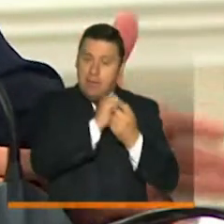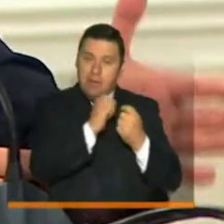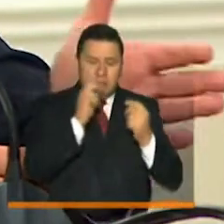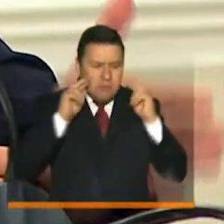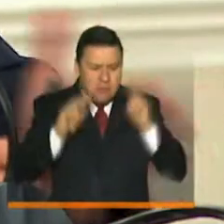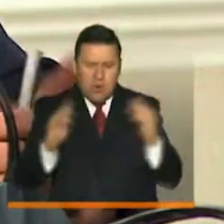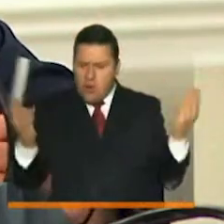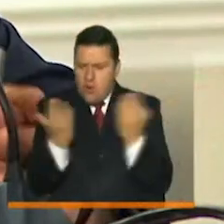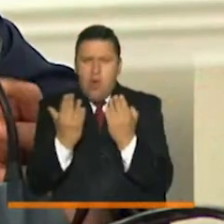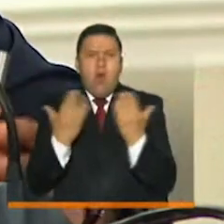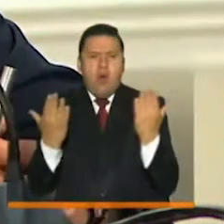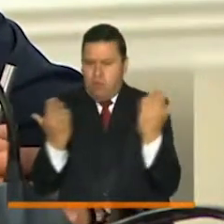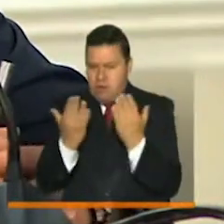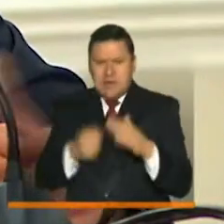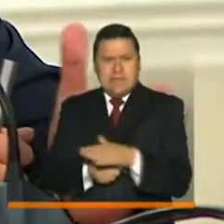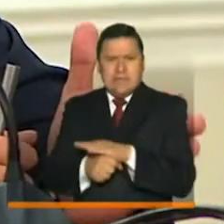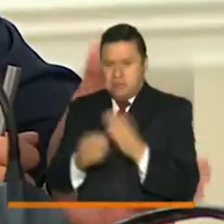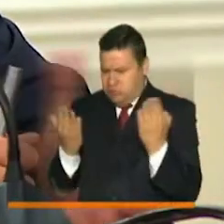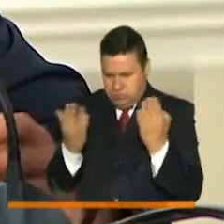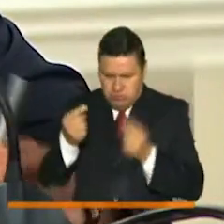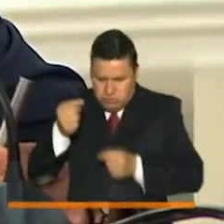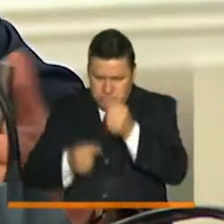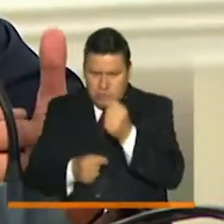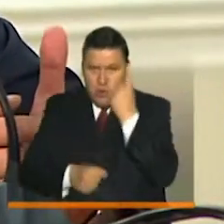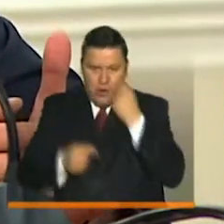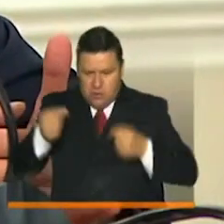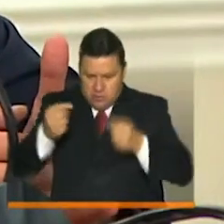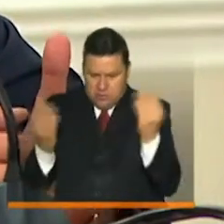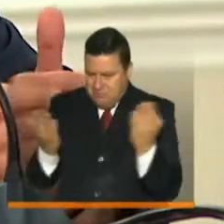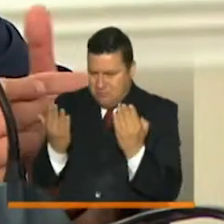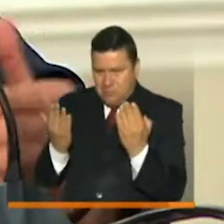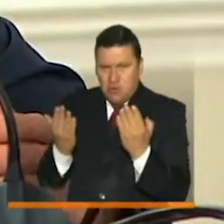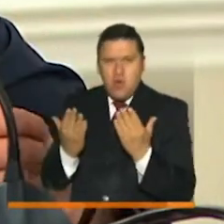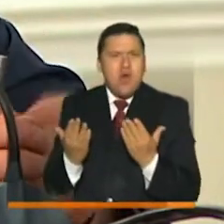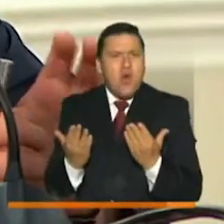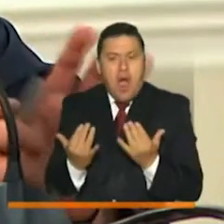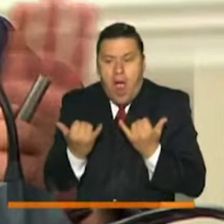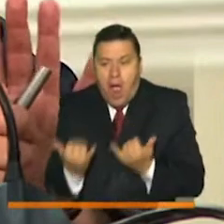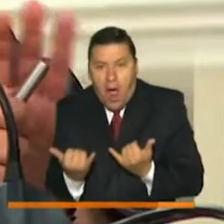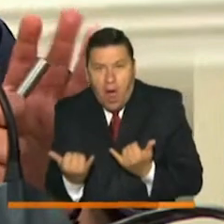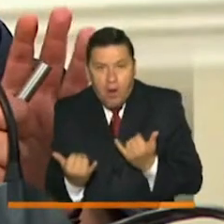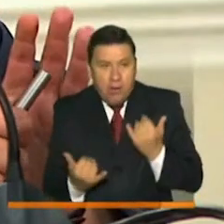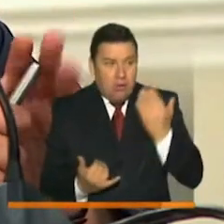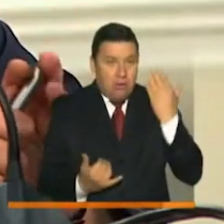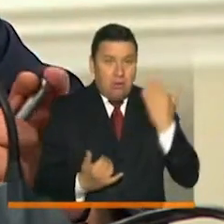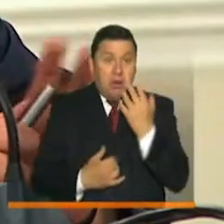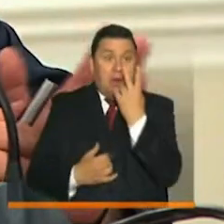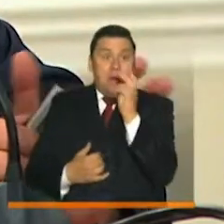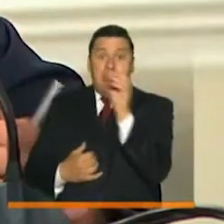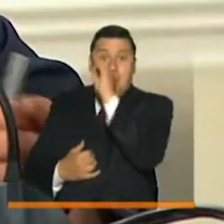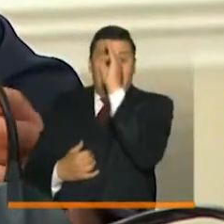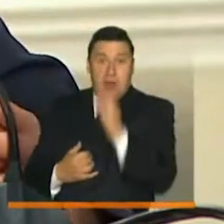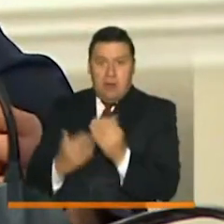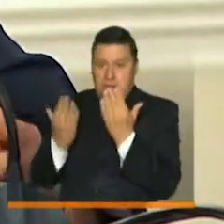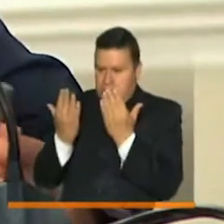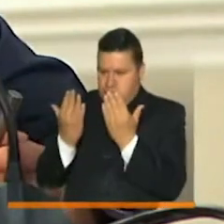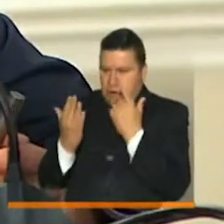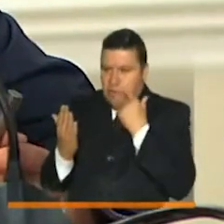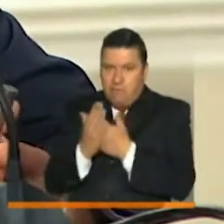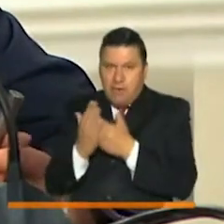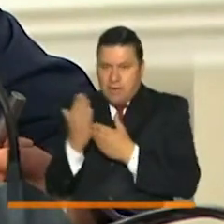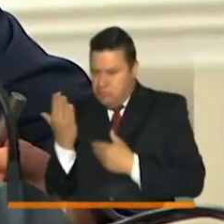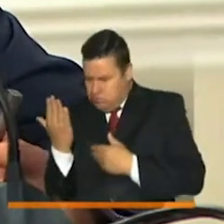mirar cómo tenía su situación hace un año y cómo la tiene hoy, si se redujo en un 20% sus ingresos o su